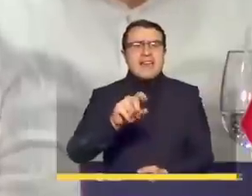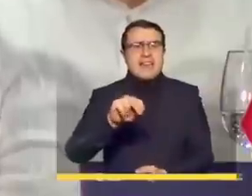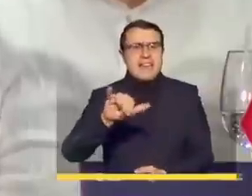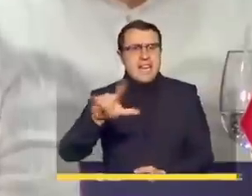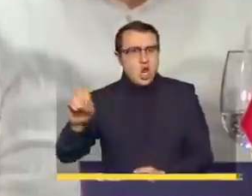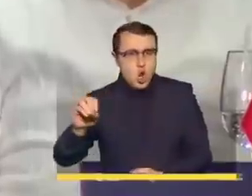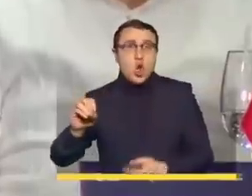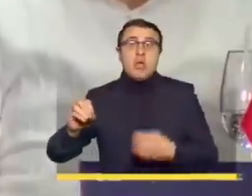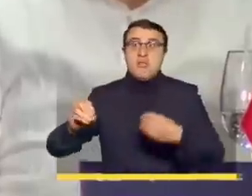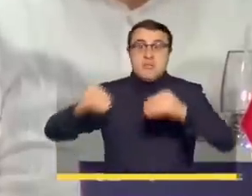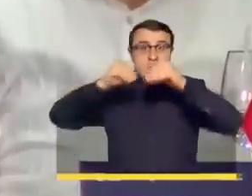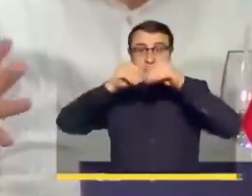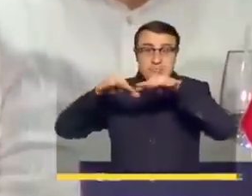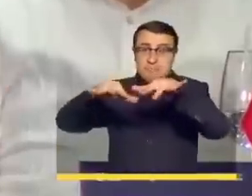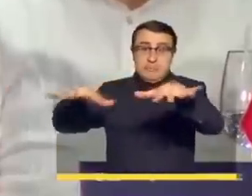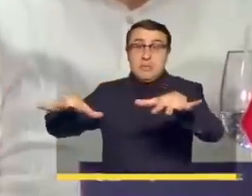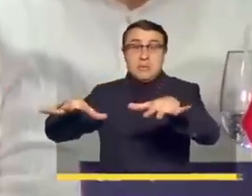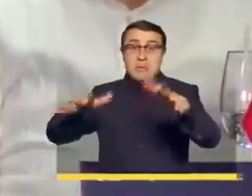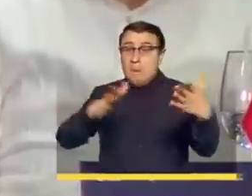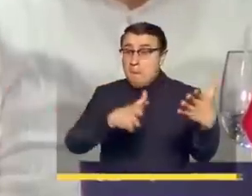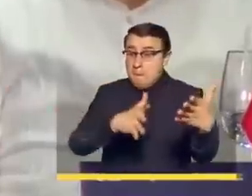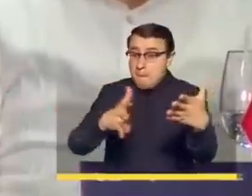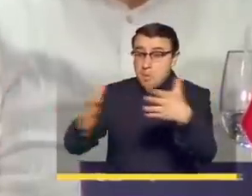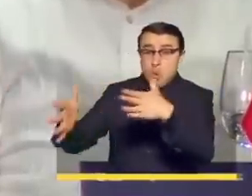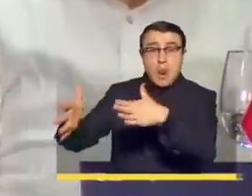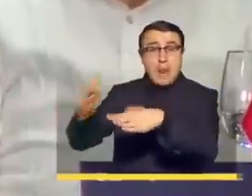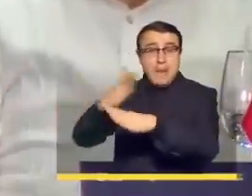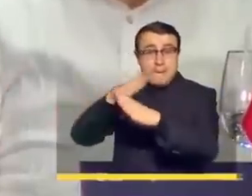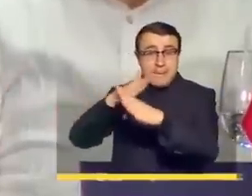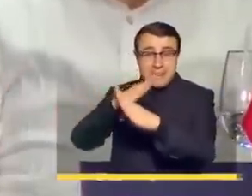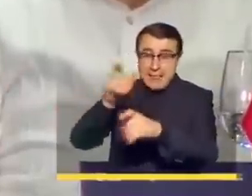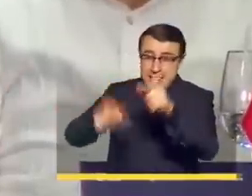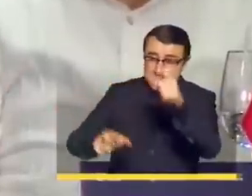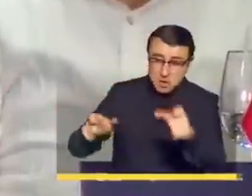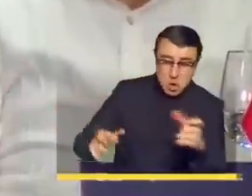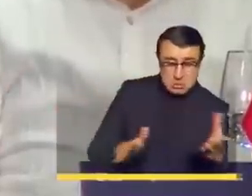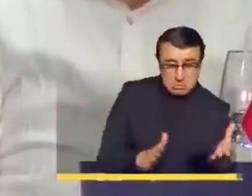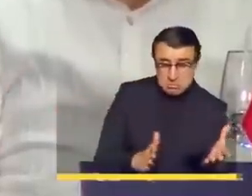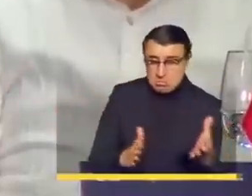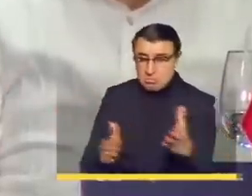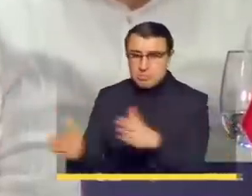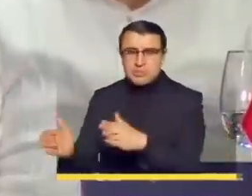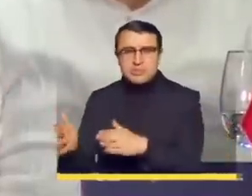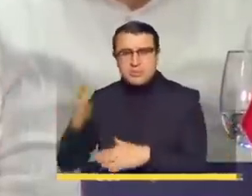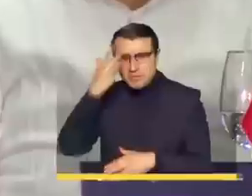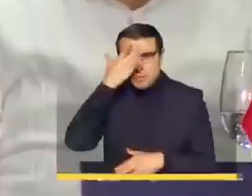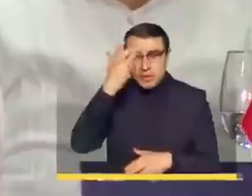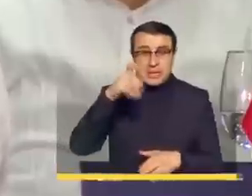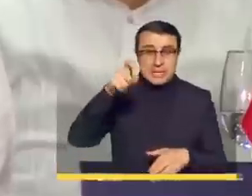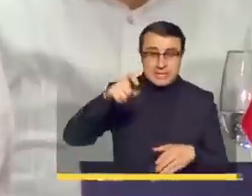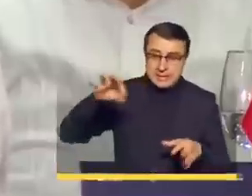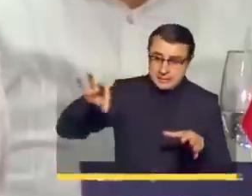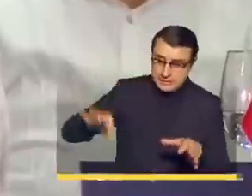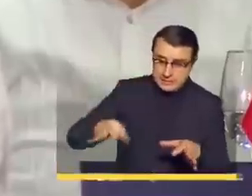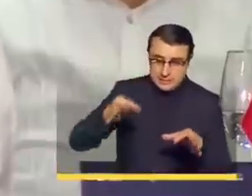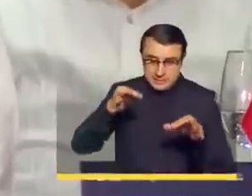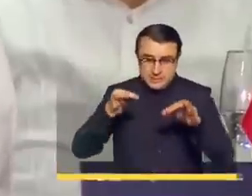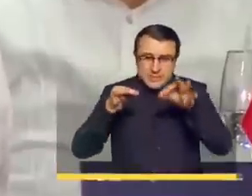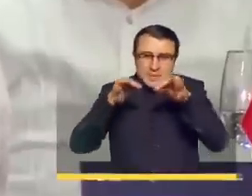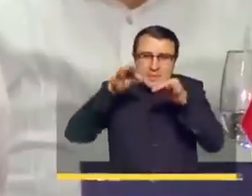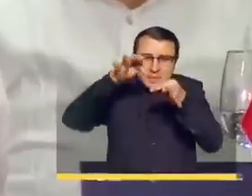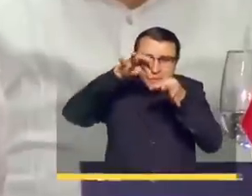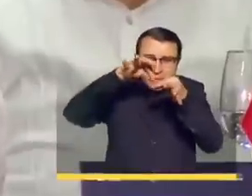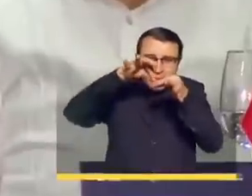con capacidad de matar medio país, porque solo se necesita la punta de este lápiz